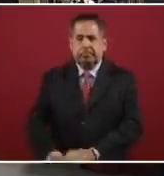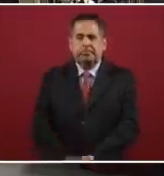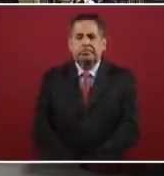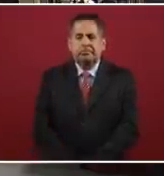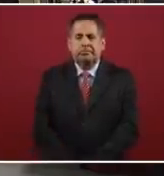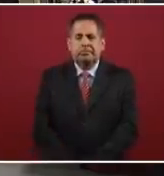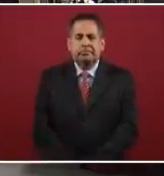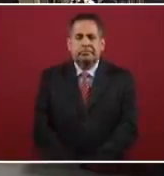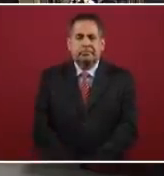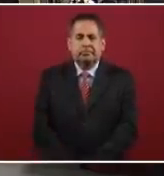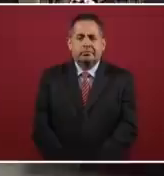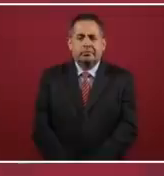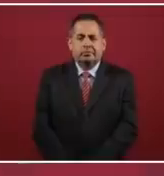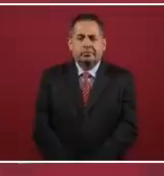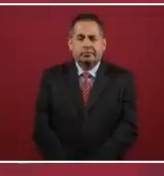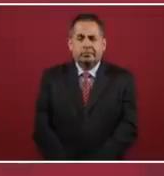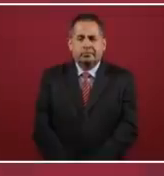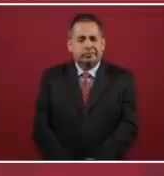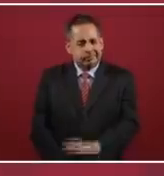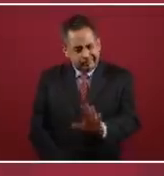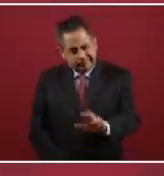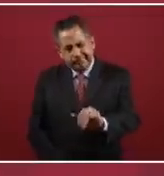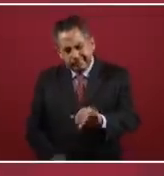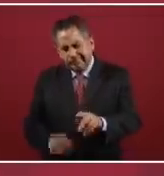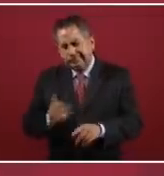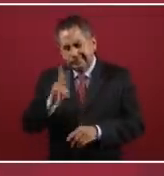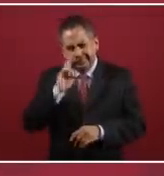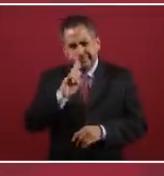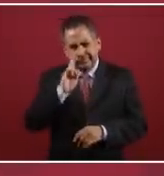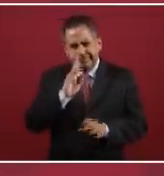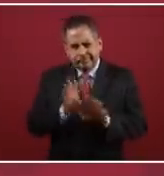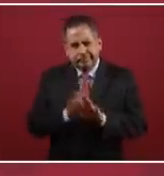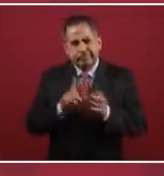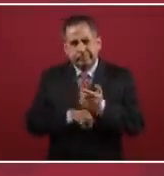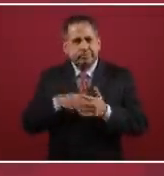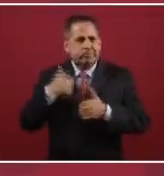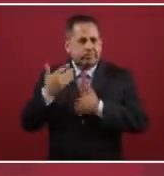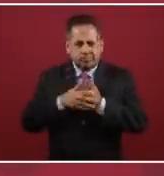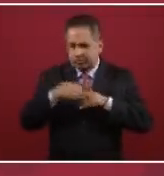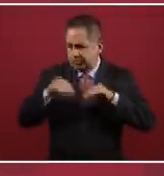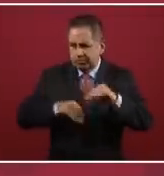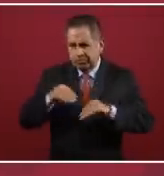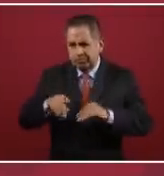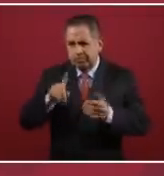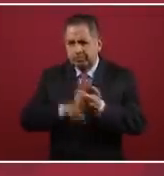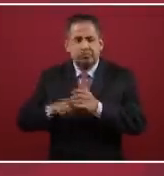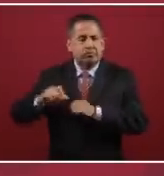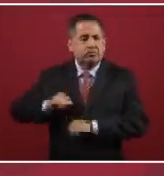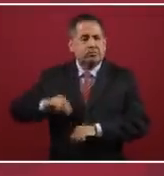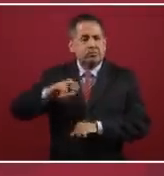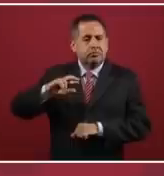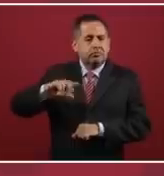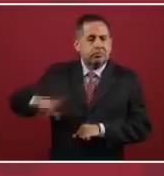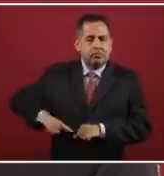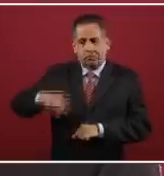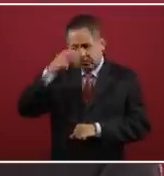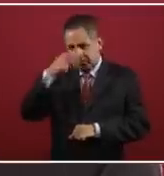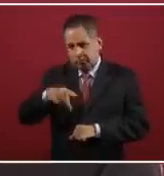pero eso vamos a ver cómo lo instrumenta el gobierno de la ciudad, que